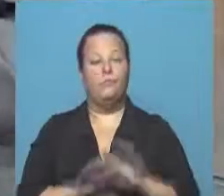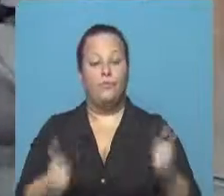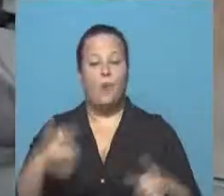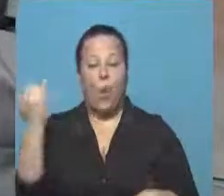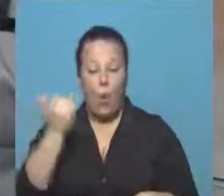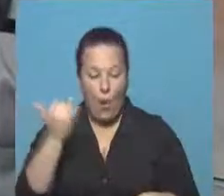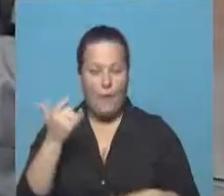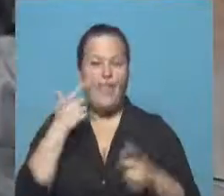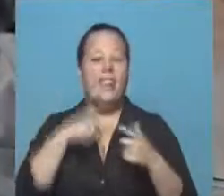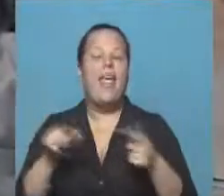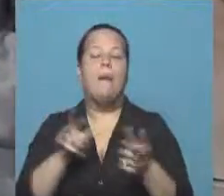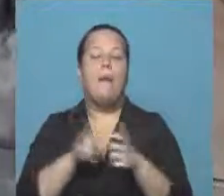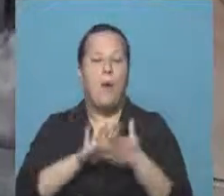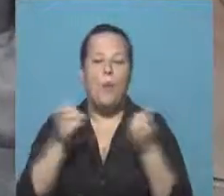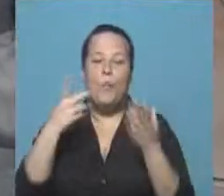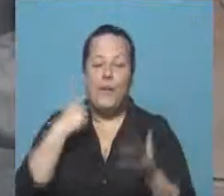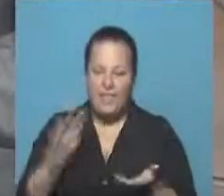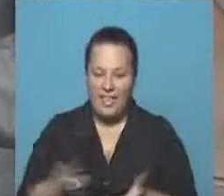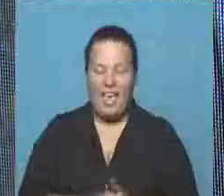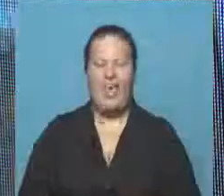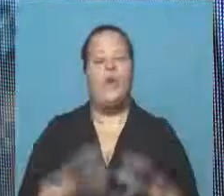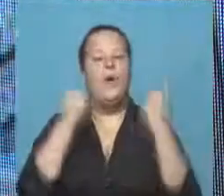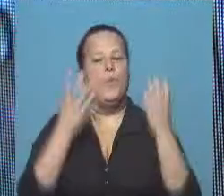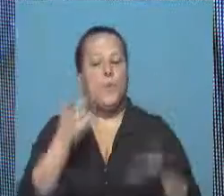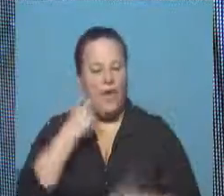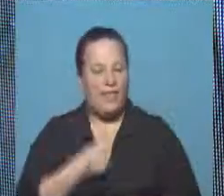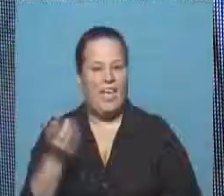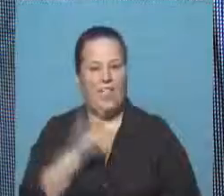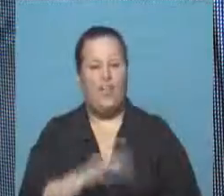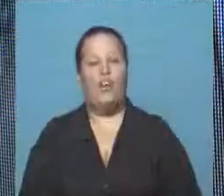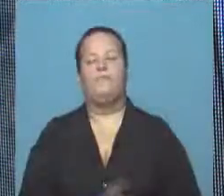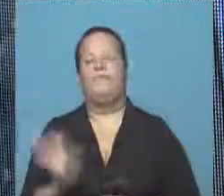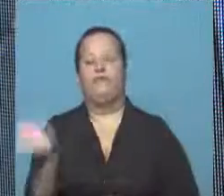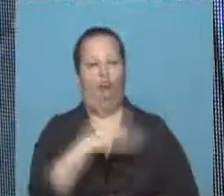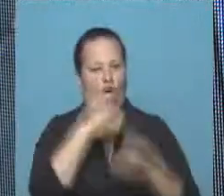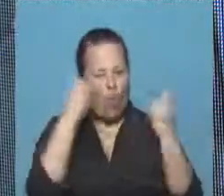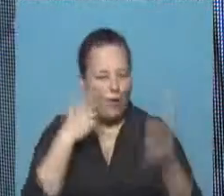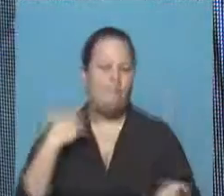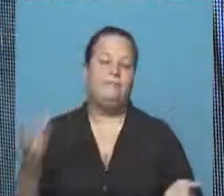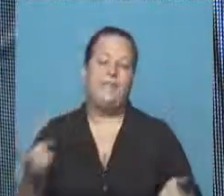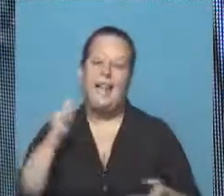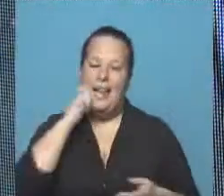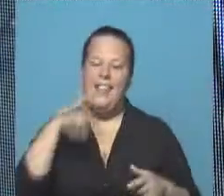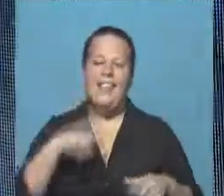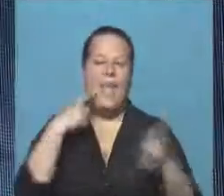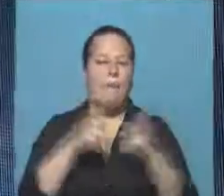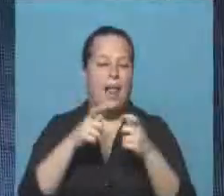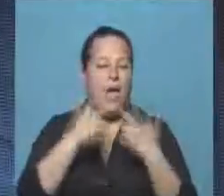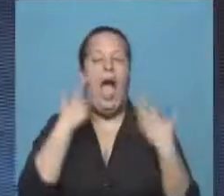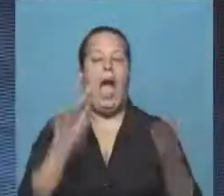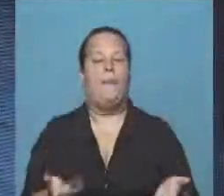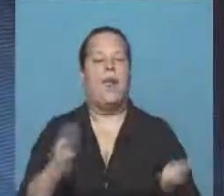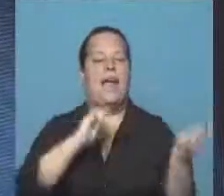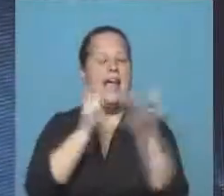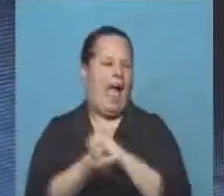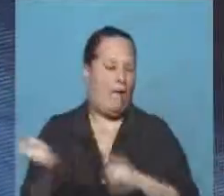Bueno, jueves, día de estrenos. Buen día, Gaby. Buen día, Mavi, Pablo y a todos. Y tenemos un buen día de películas por descubrir. Se renueva